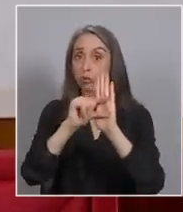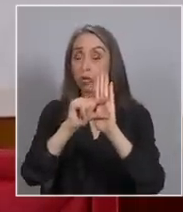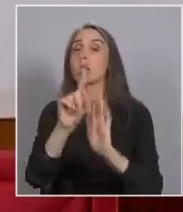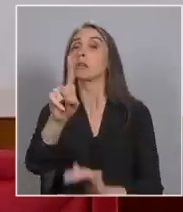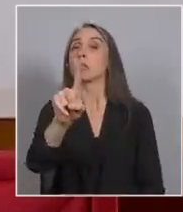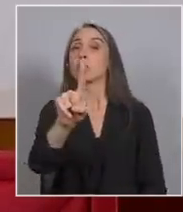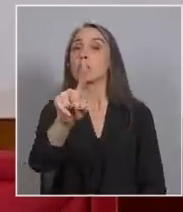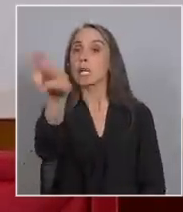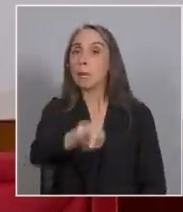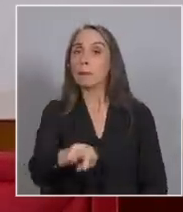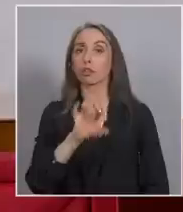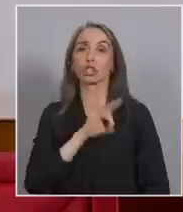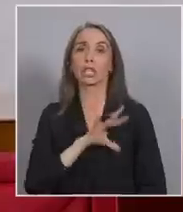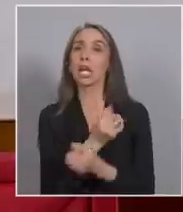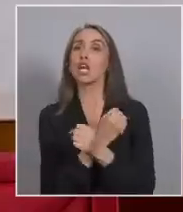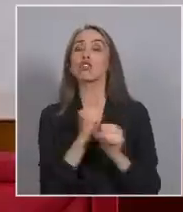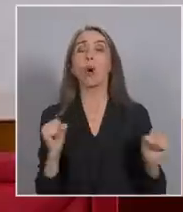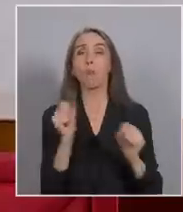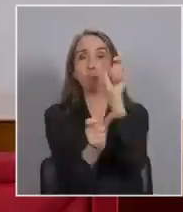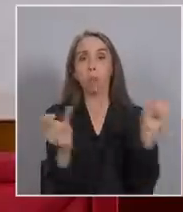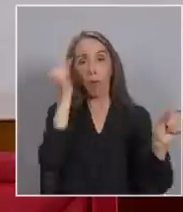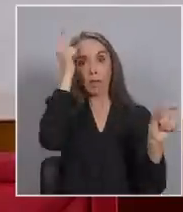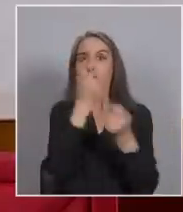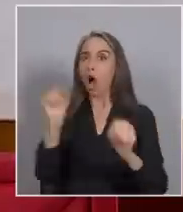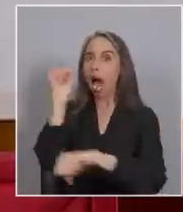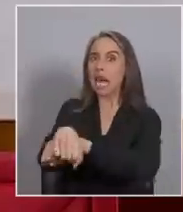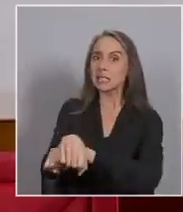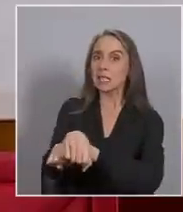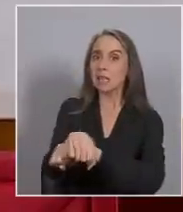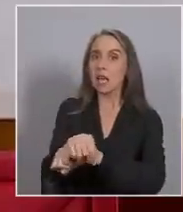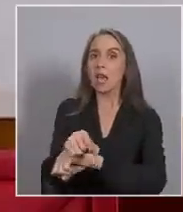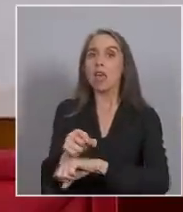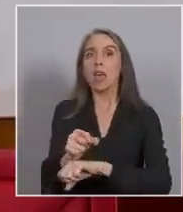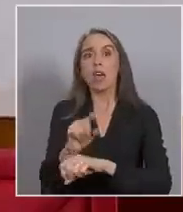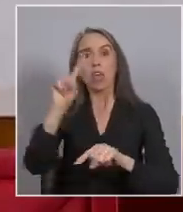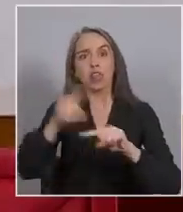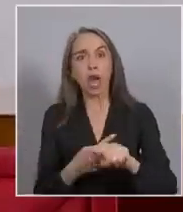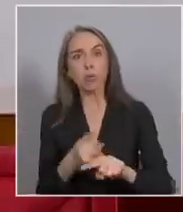reitero, Chile no podría entender ni aceptar un nuevo perdonazo.